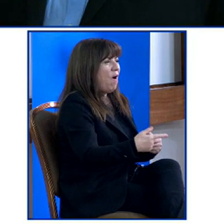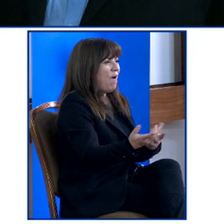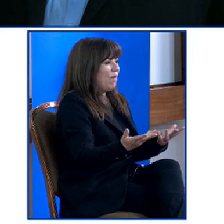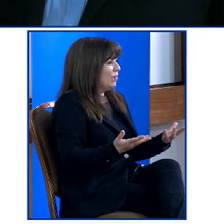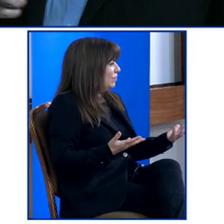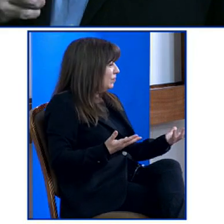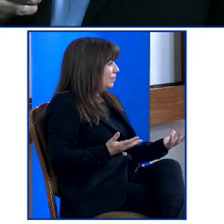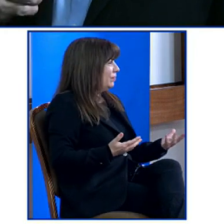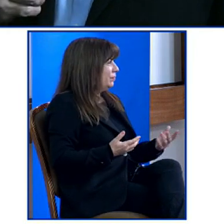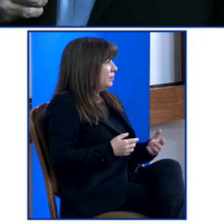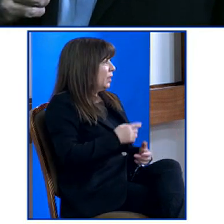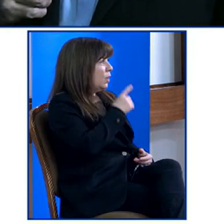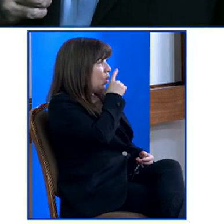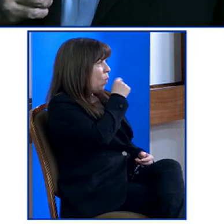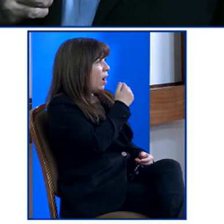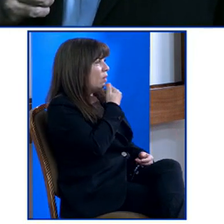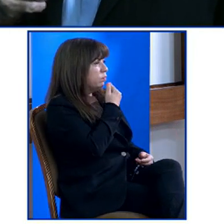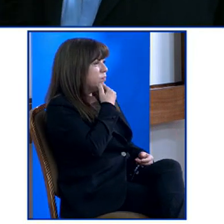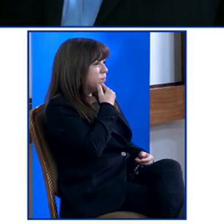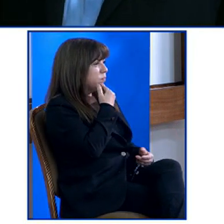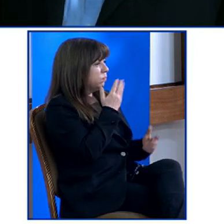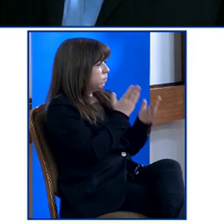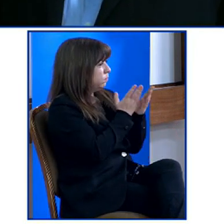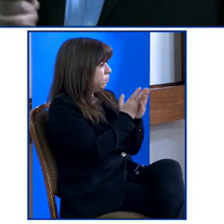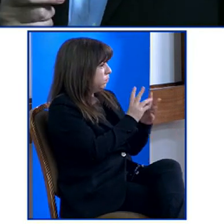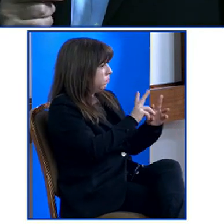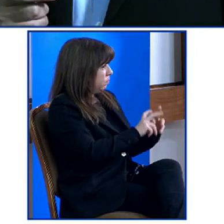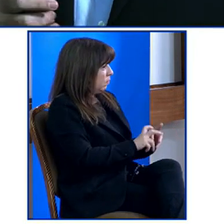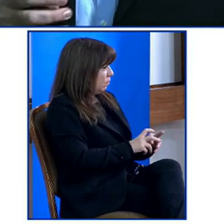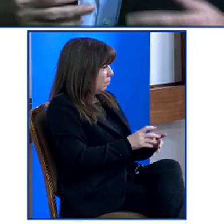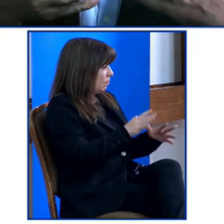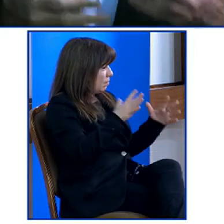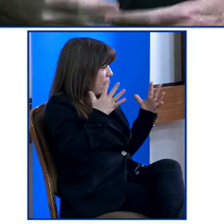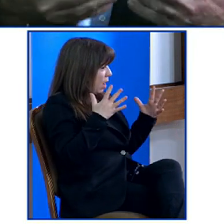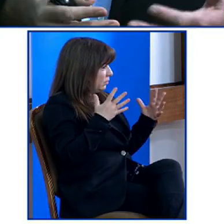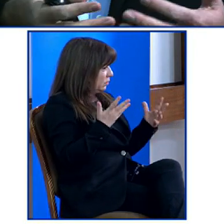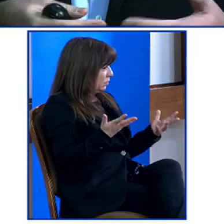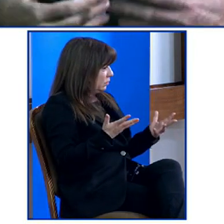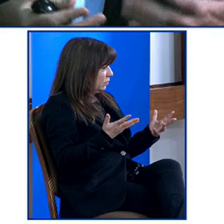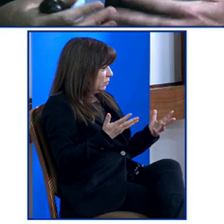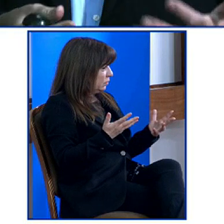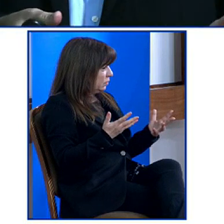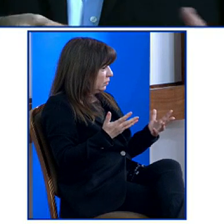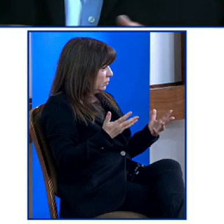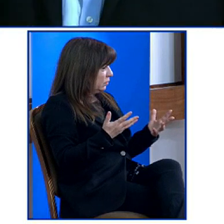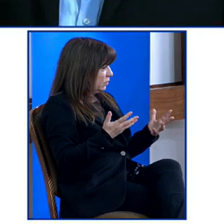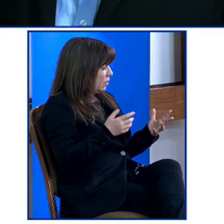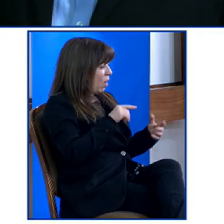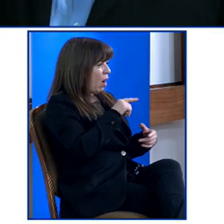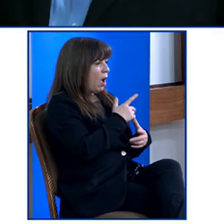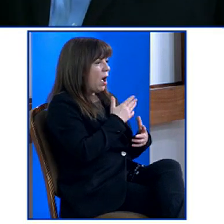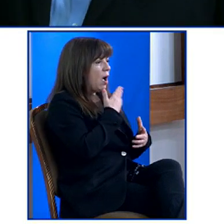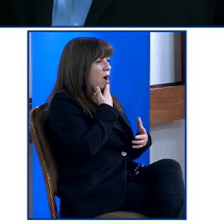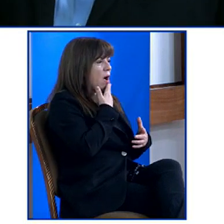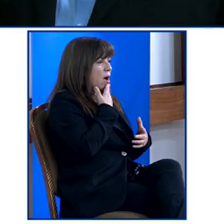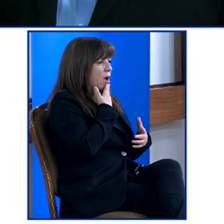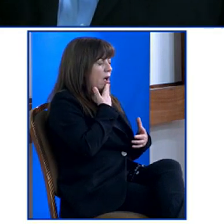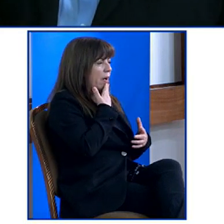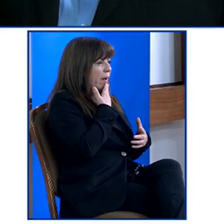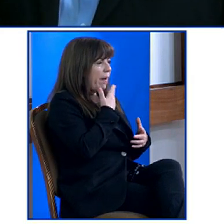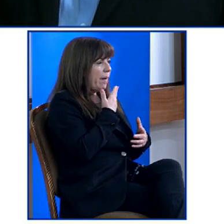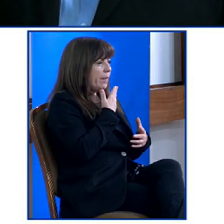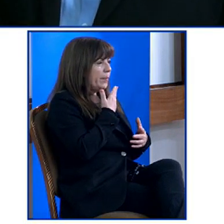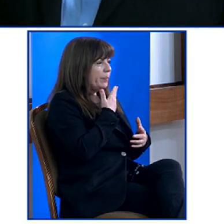Y luego también estudiamos cuál fue el impacto que tuvo la asociación, el impacto que